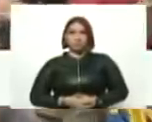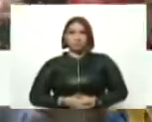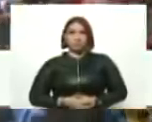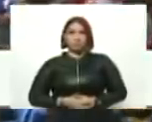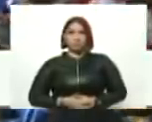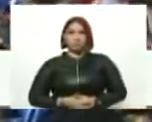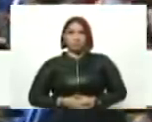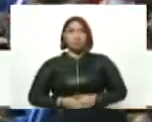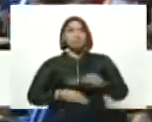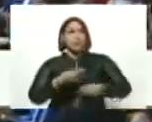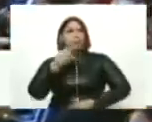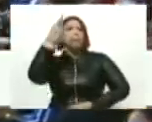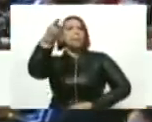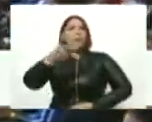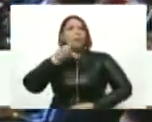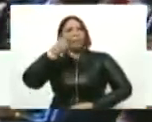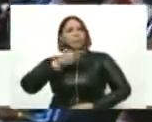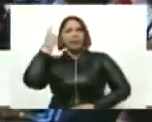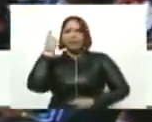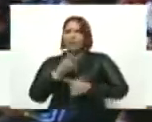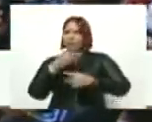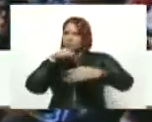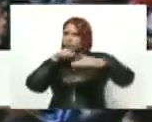Que hagamos política hacia adentro.